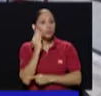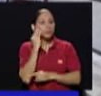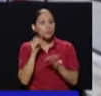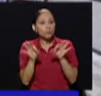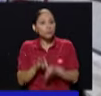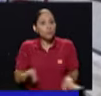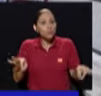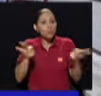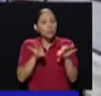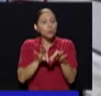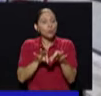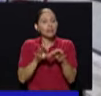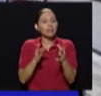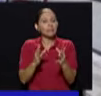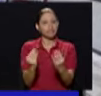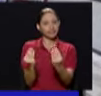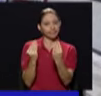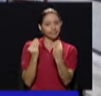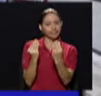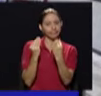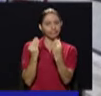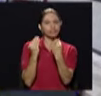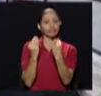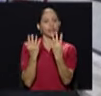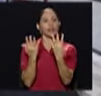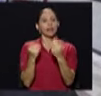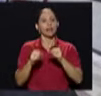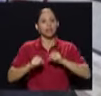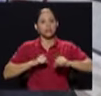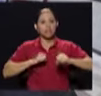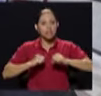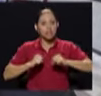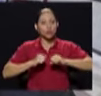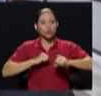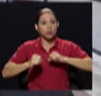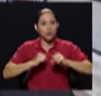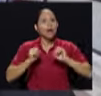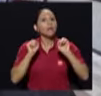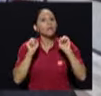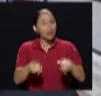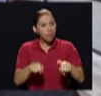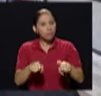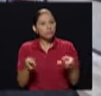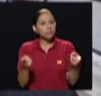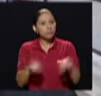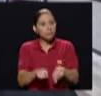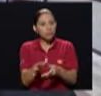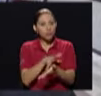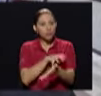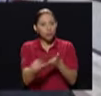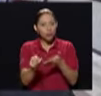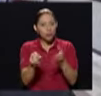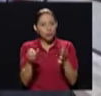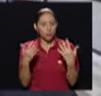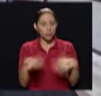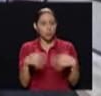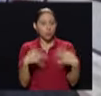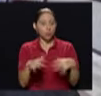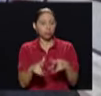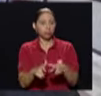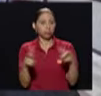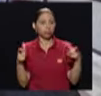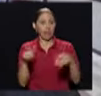porque nos enseñó que los sismos todavía son capaces de causar destrucciones importantes.